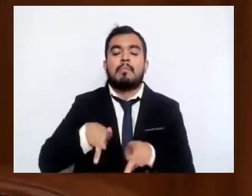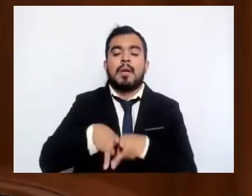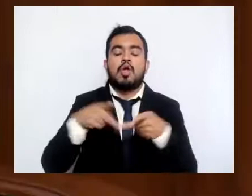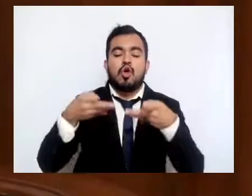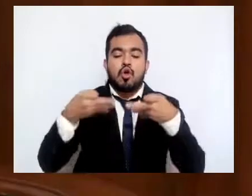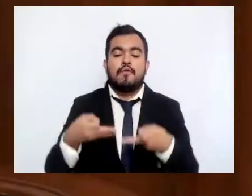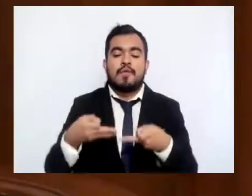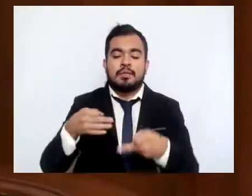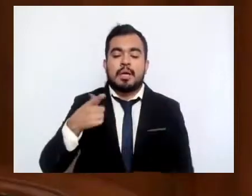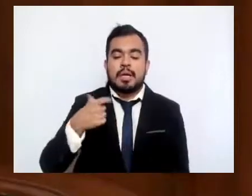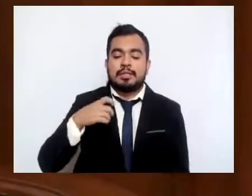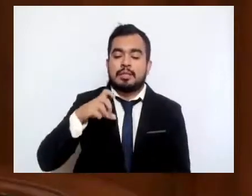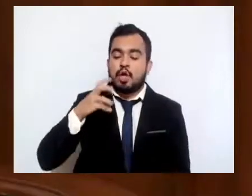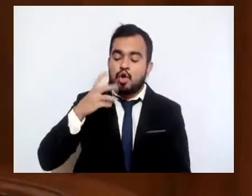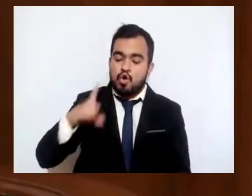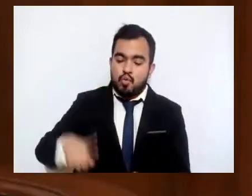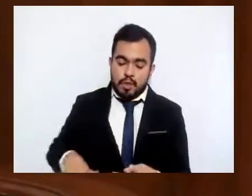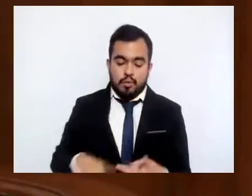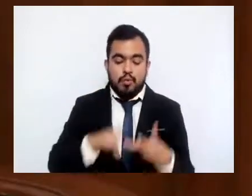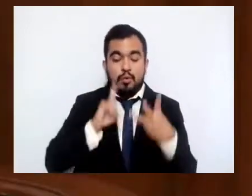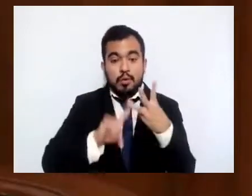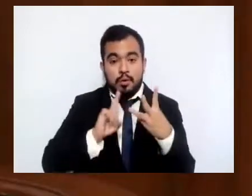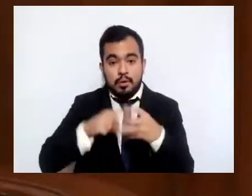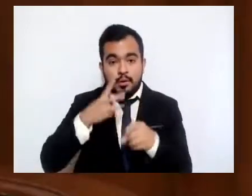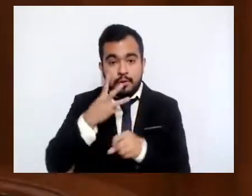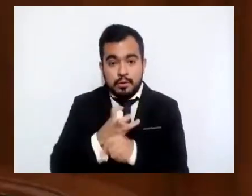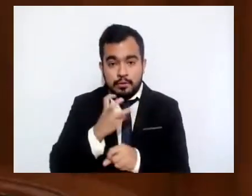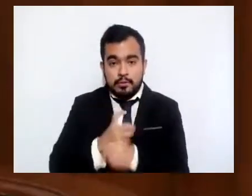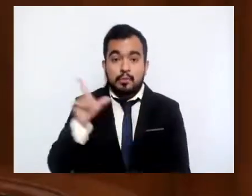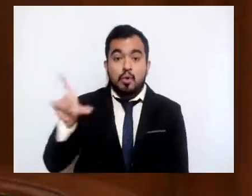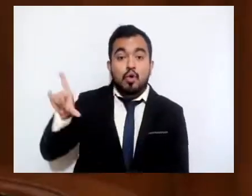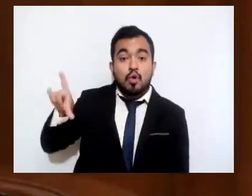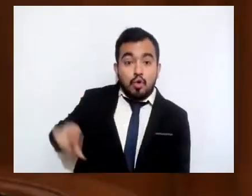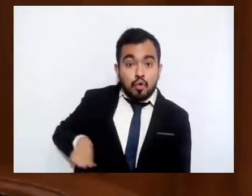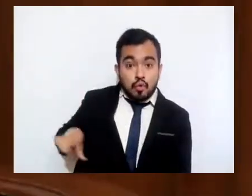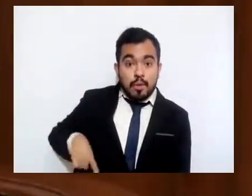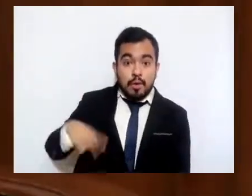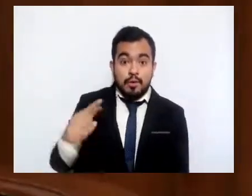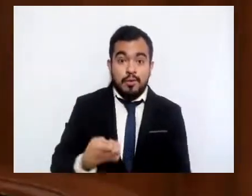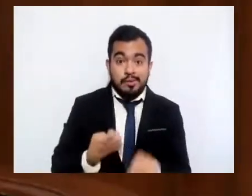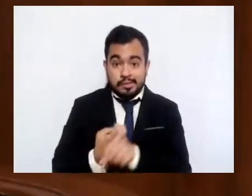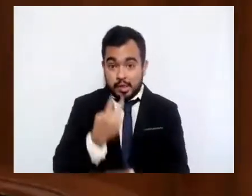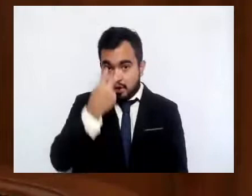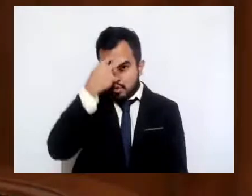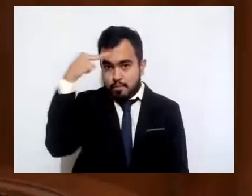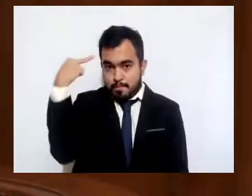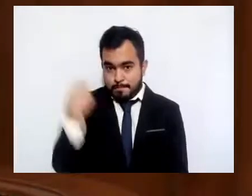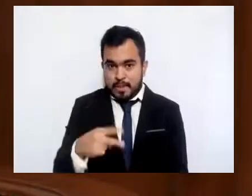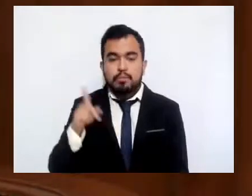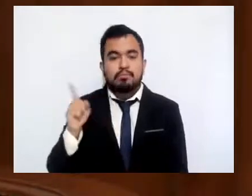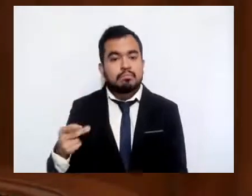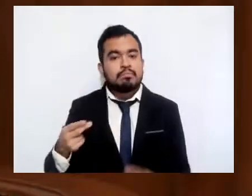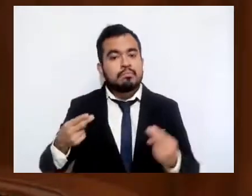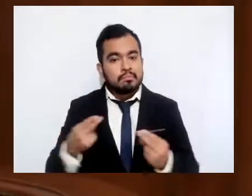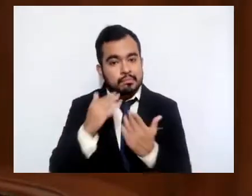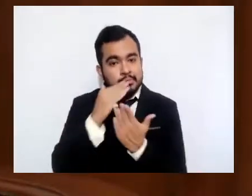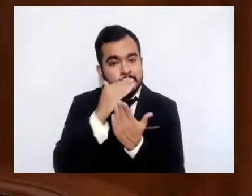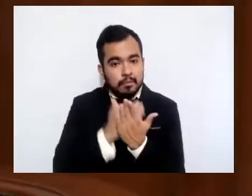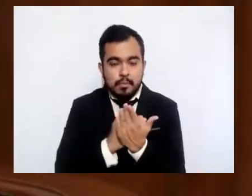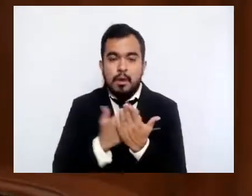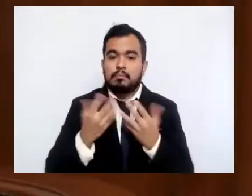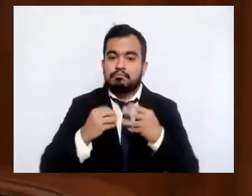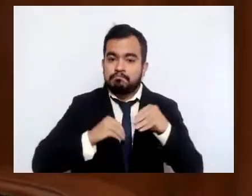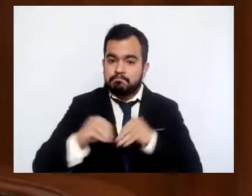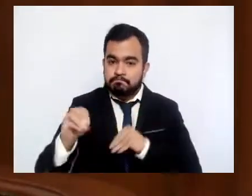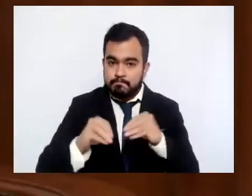Tercero, el Ejecutivo del Estado proveerá lo necesario para el cumplimiento de lo dispuesto en el presente decreto. Cuarto, se